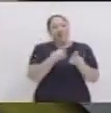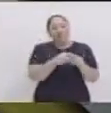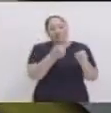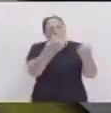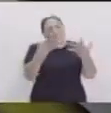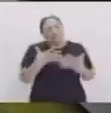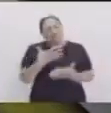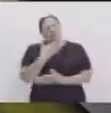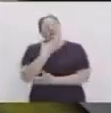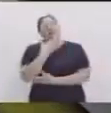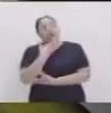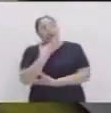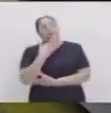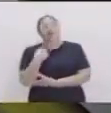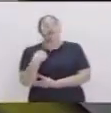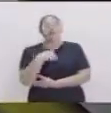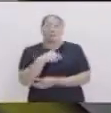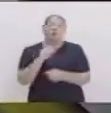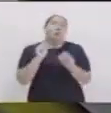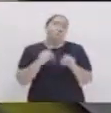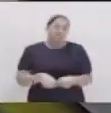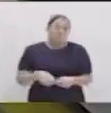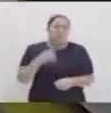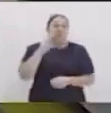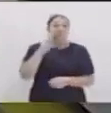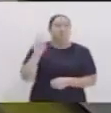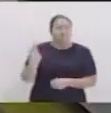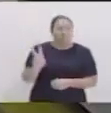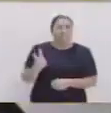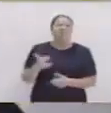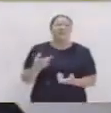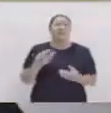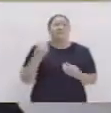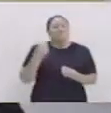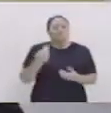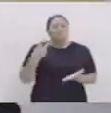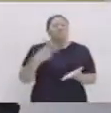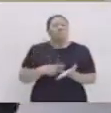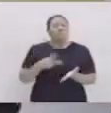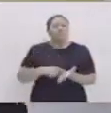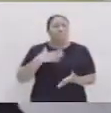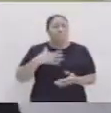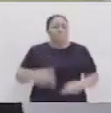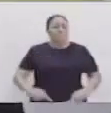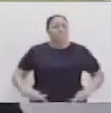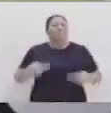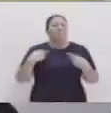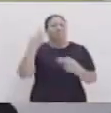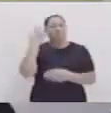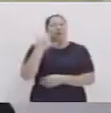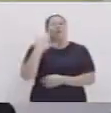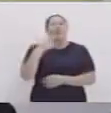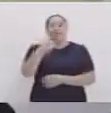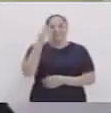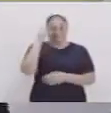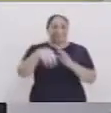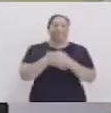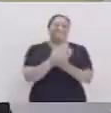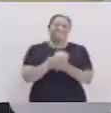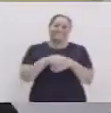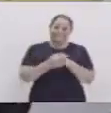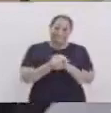conocer de que no está tan lejos, sino que lo podemos ver varias veces en nuestra vida diaria. Recuerden en casa lavarse muy bien las manos,